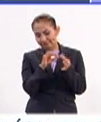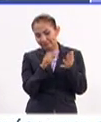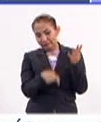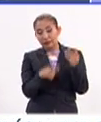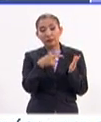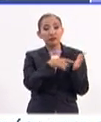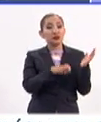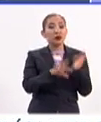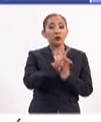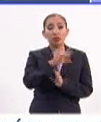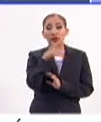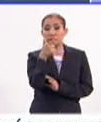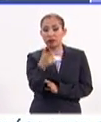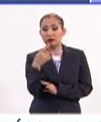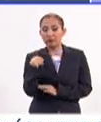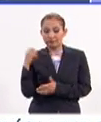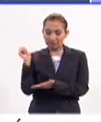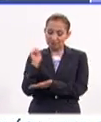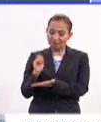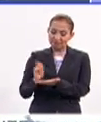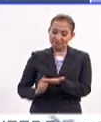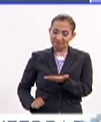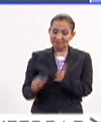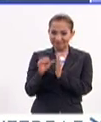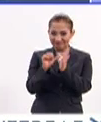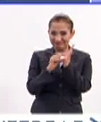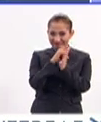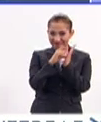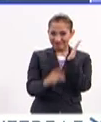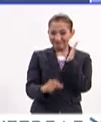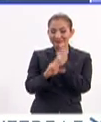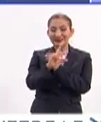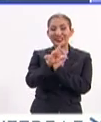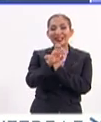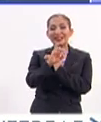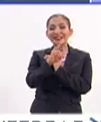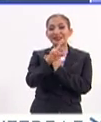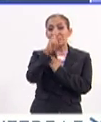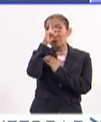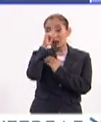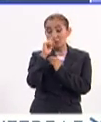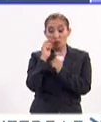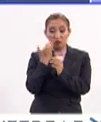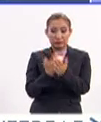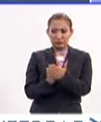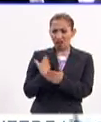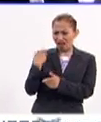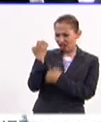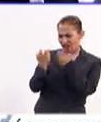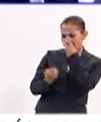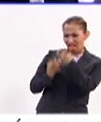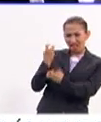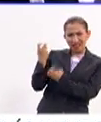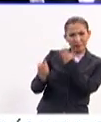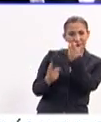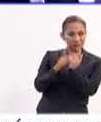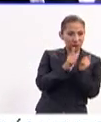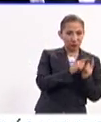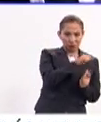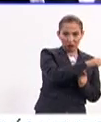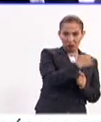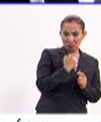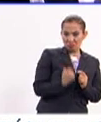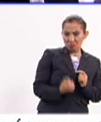en 47 pues hace ese artículo de la crisis en México, que va a ser muy criticado por grupos